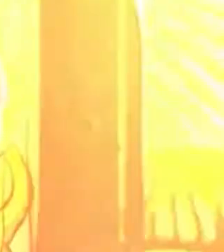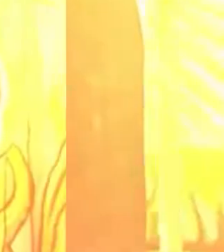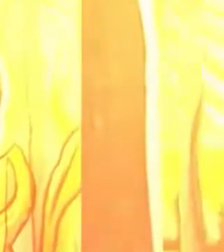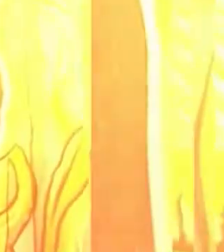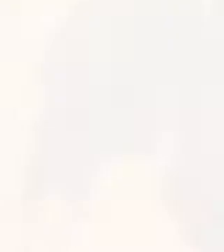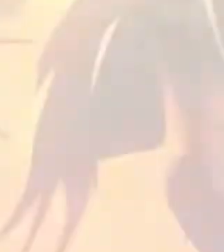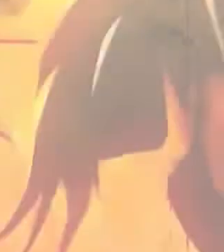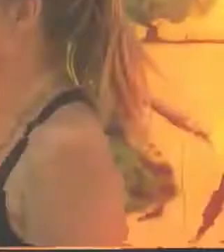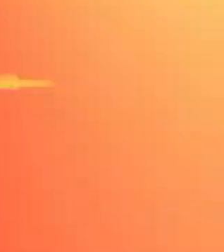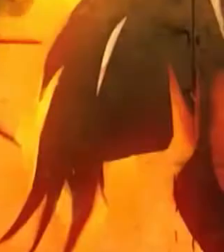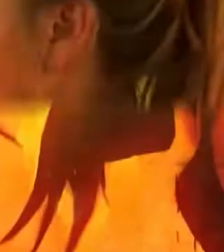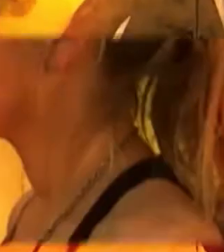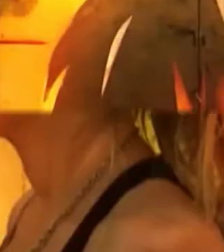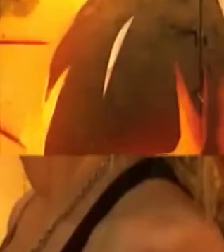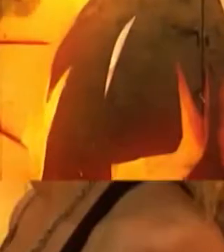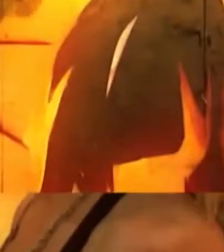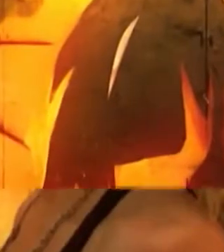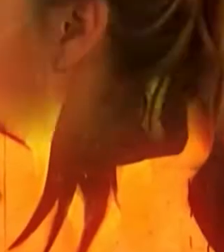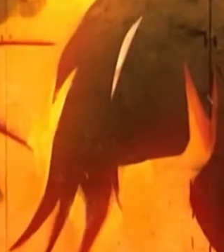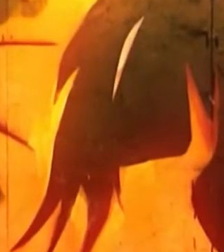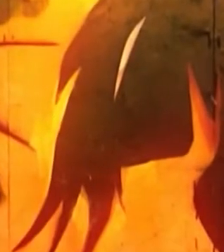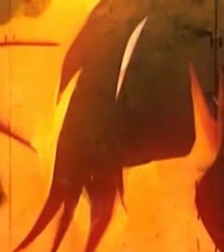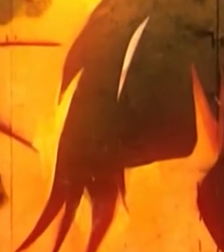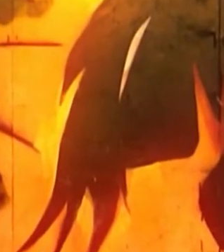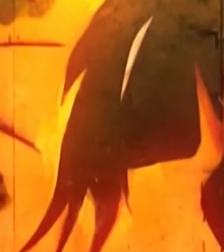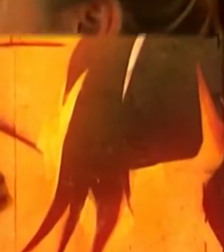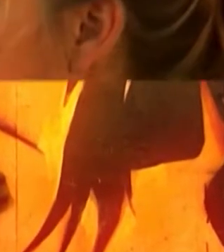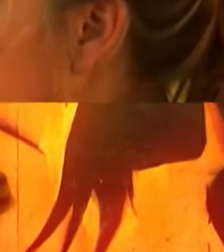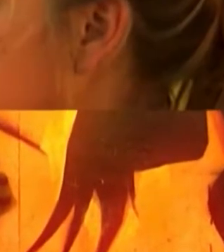Ay, corazón, corazón, corazón.